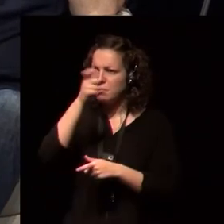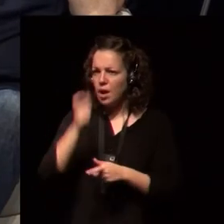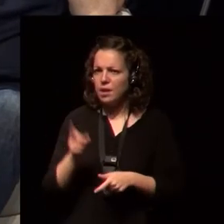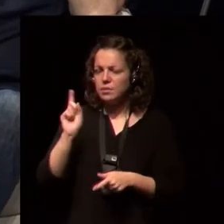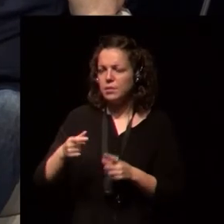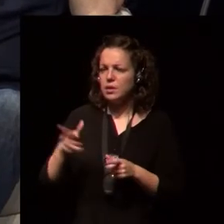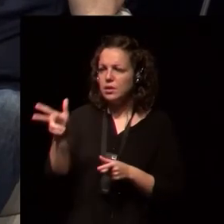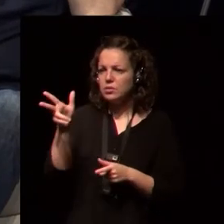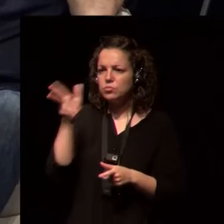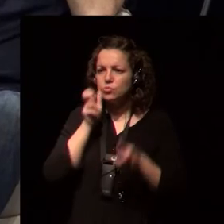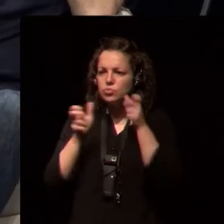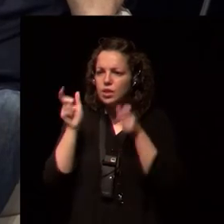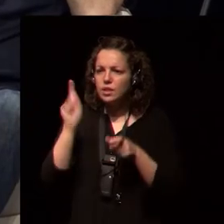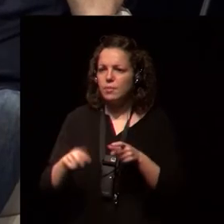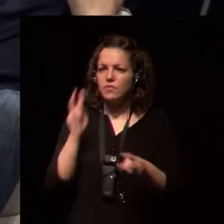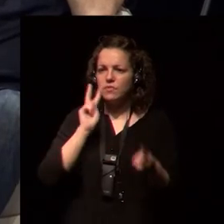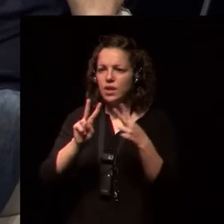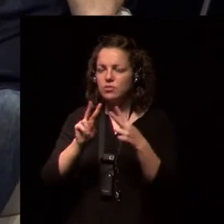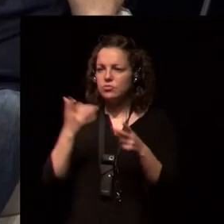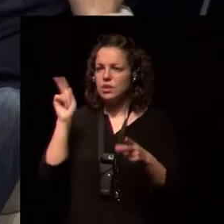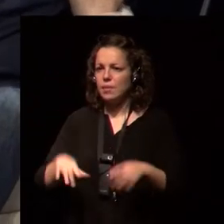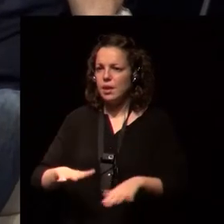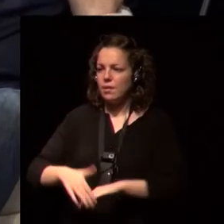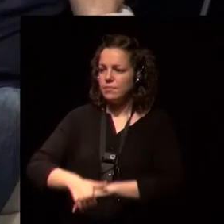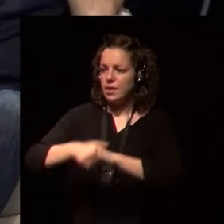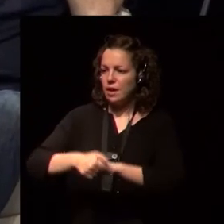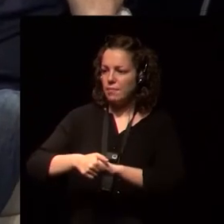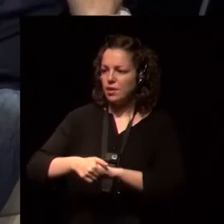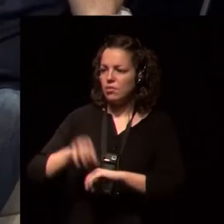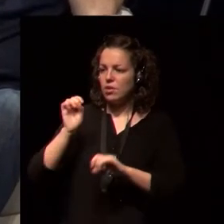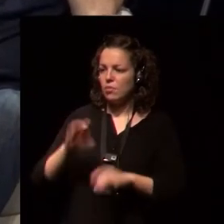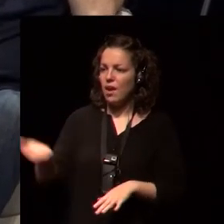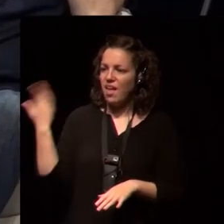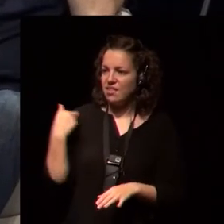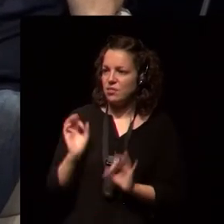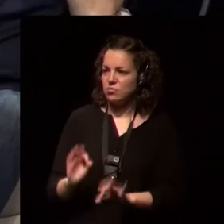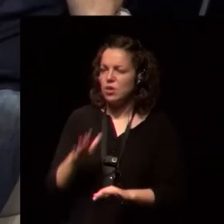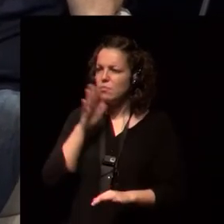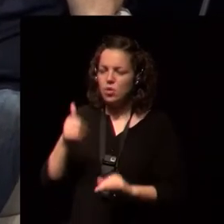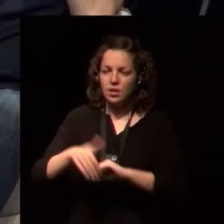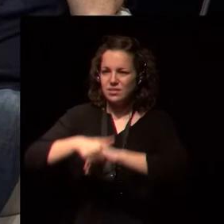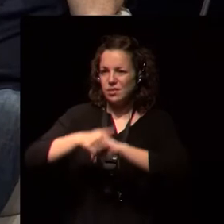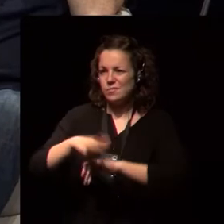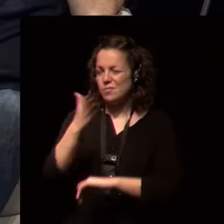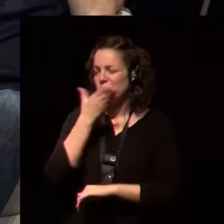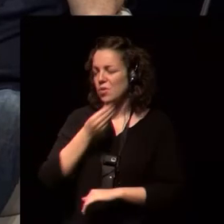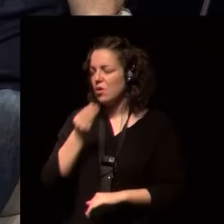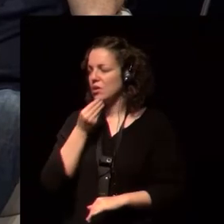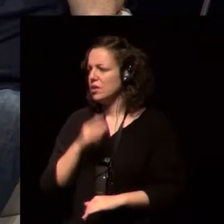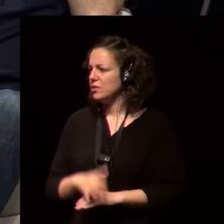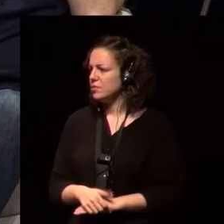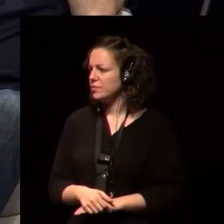y escucharnos, el vernos, el dialogar, el dar la mano como hacíamos hace ayer, que fue un acto precioso, ¿no? Y creo